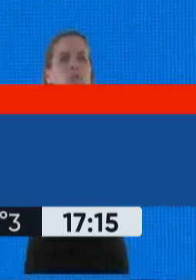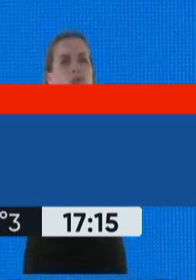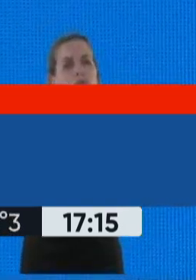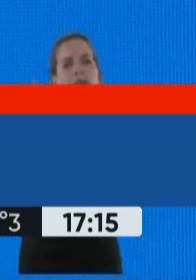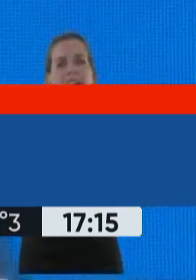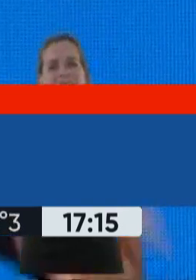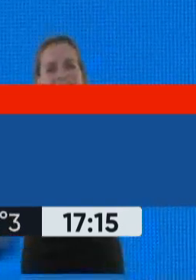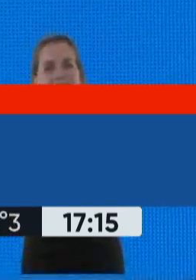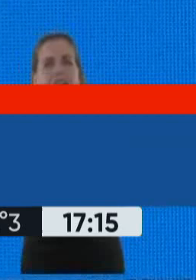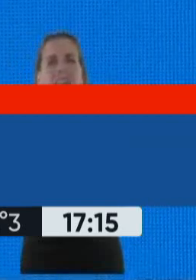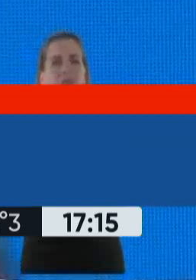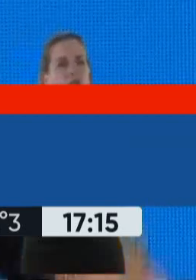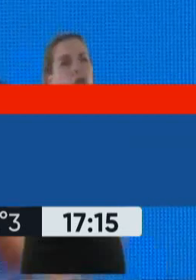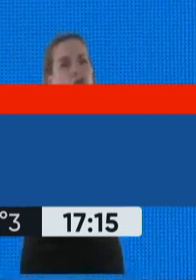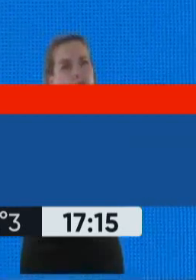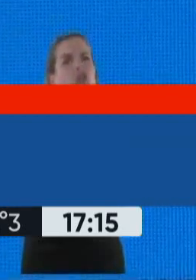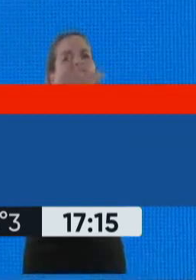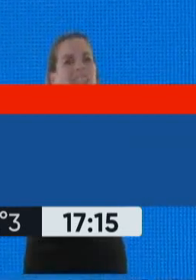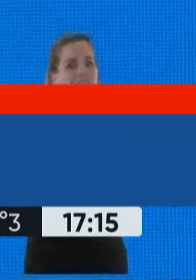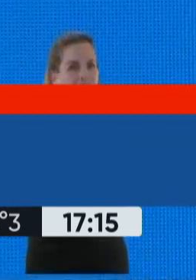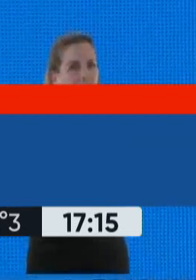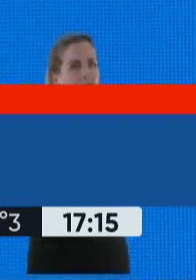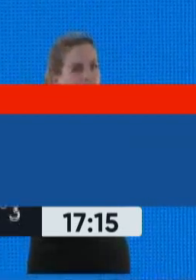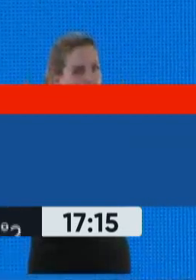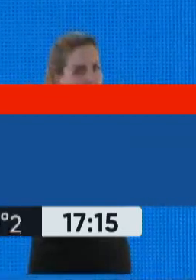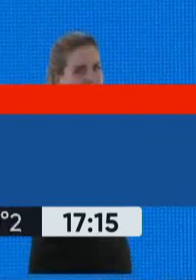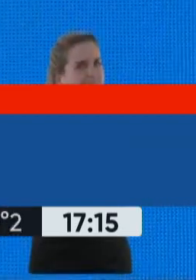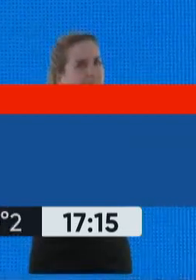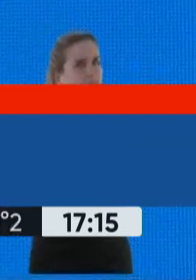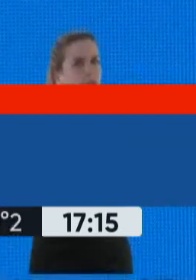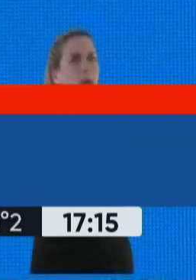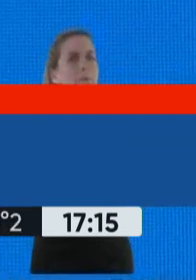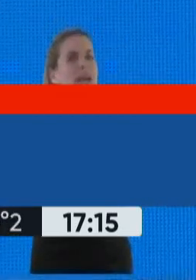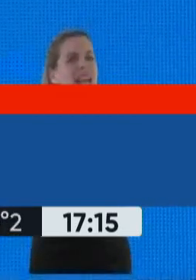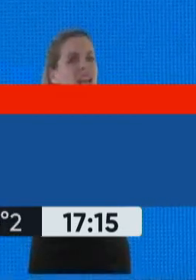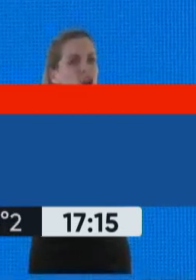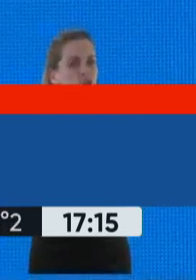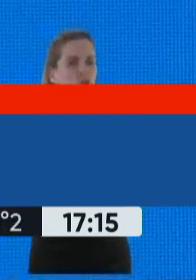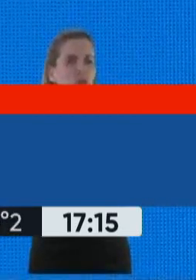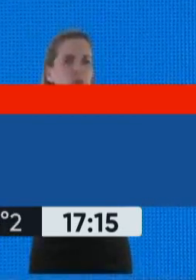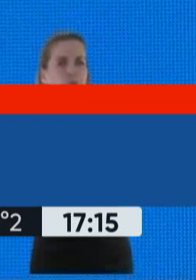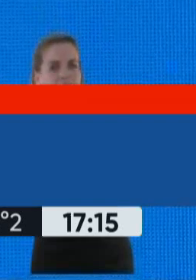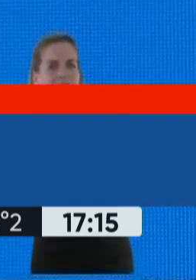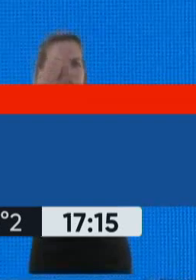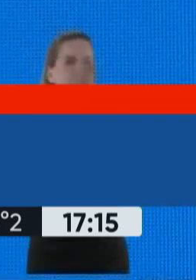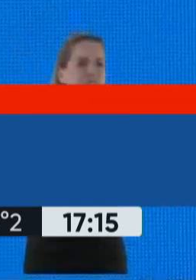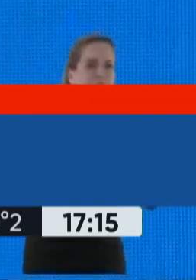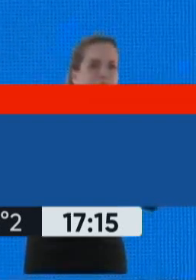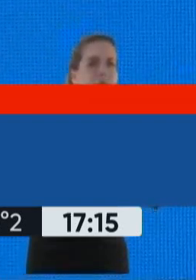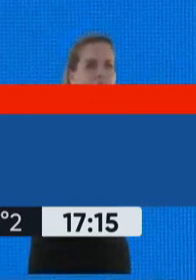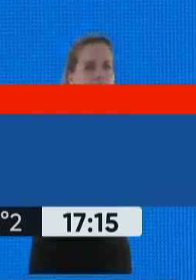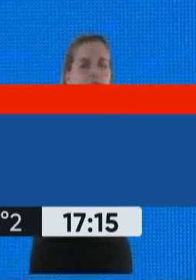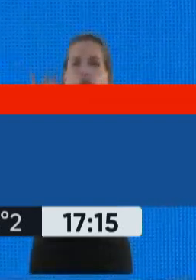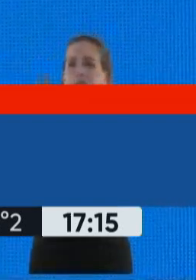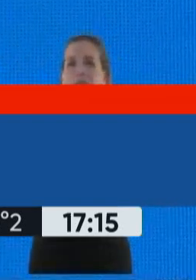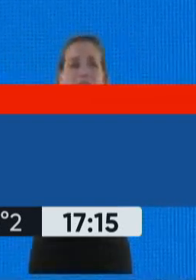entendieron que la muerte caminaba entre nosotros y todos ayudaron a cuidarnos. Solo